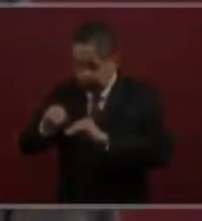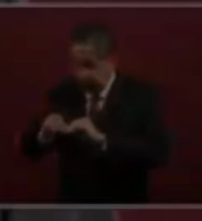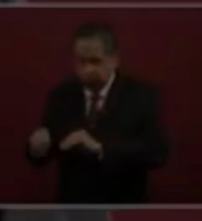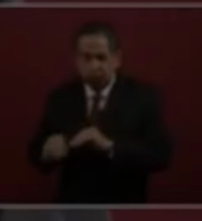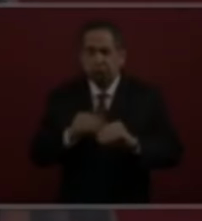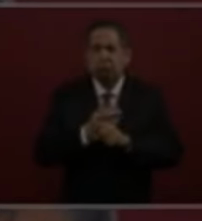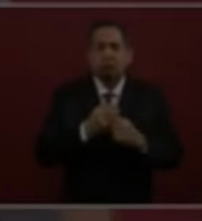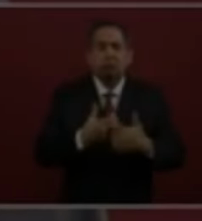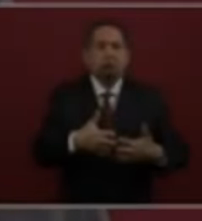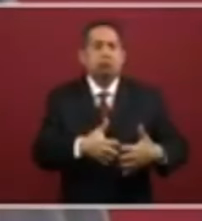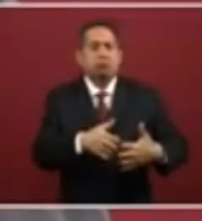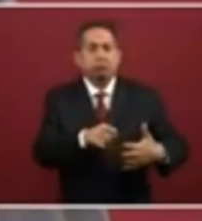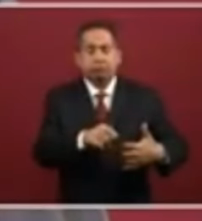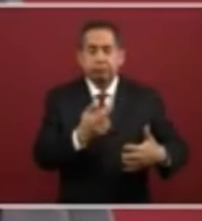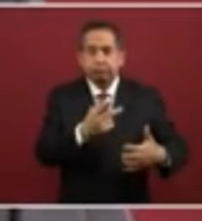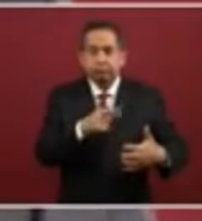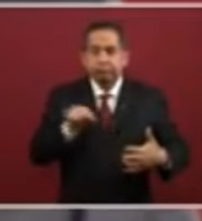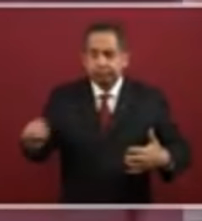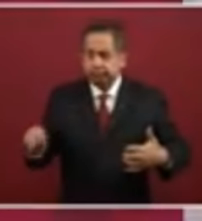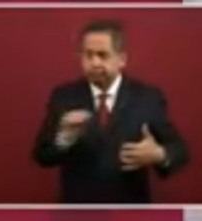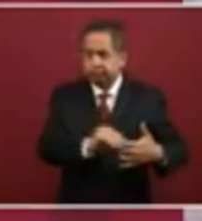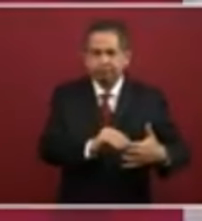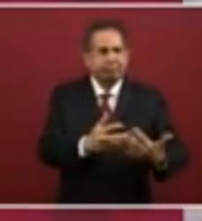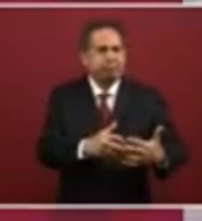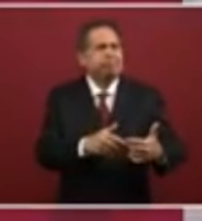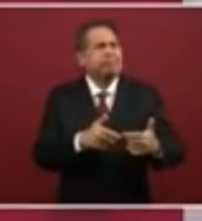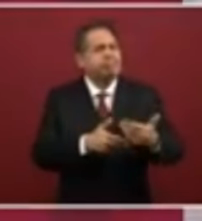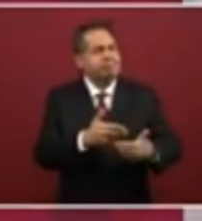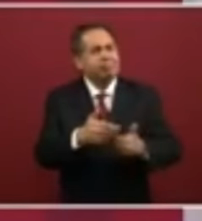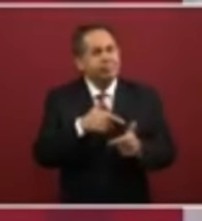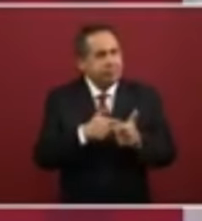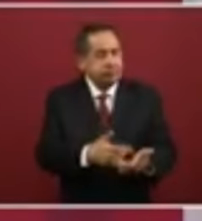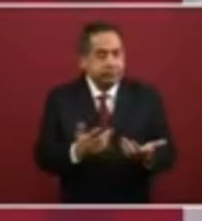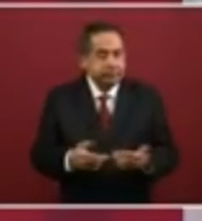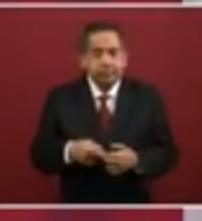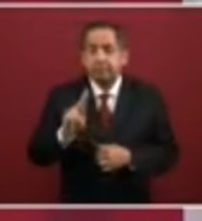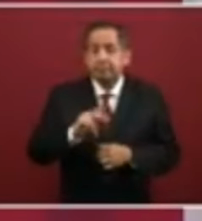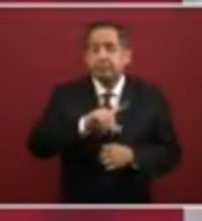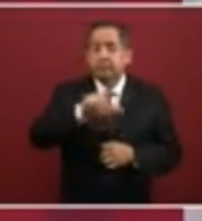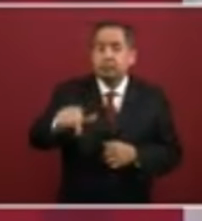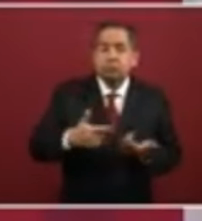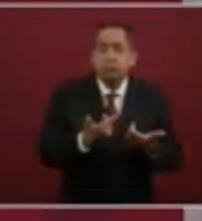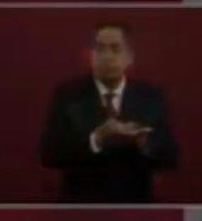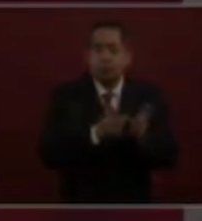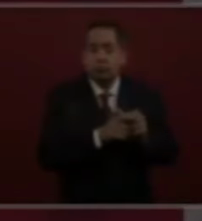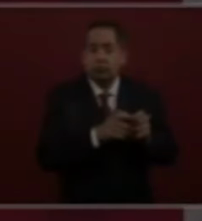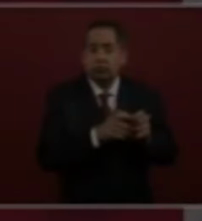¿No? ¿Qué pasa? Que con la política neoliberal todo se convirtió en contrato.